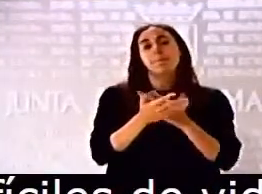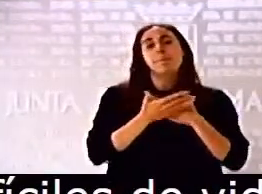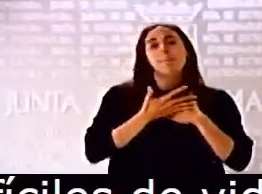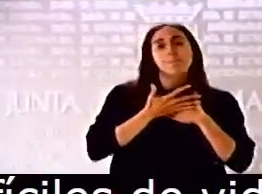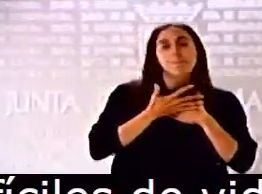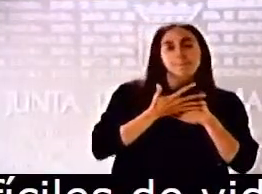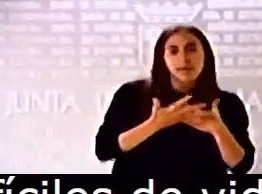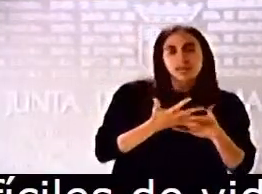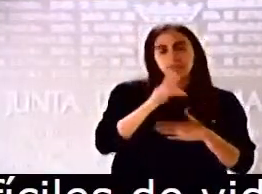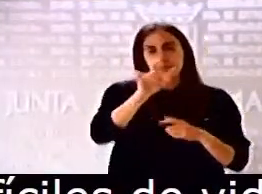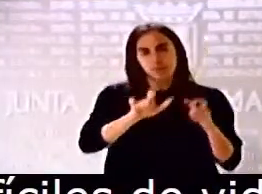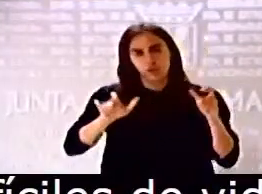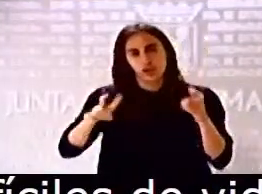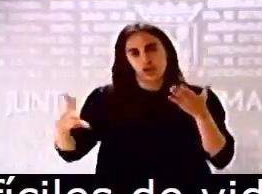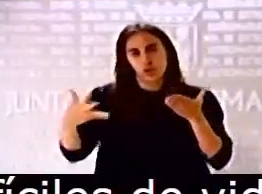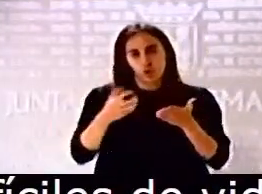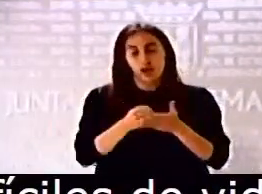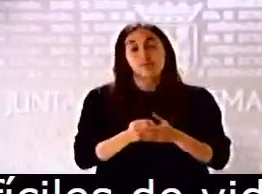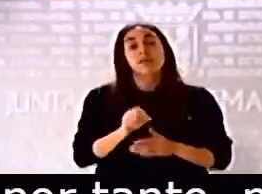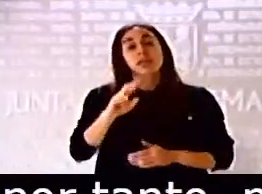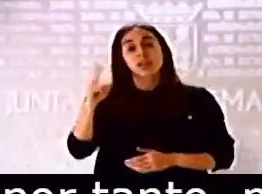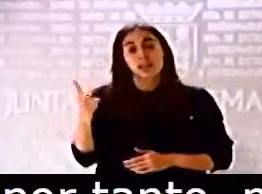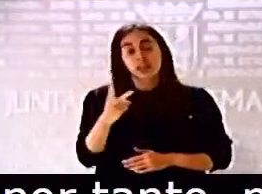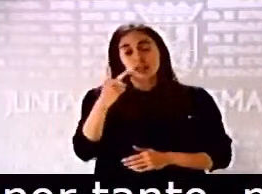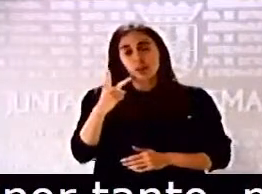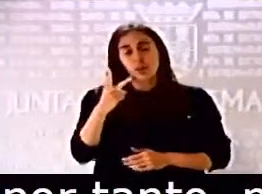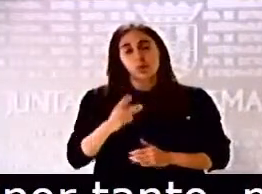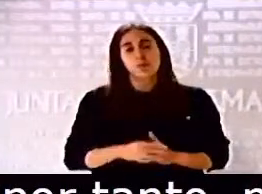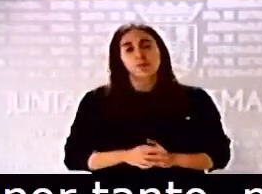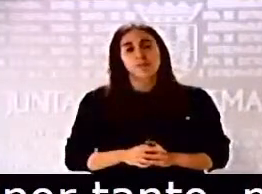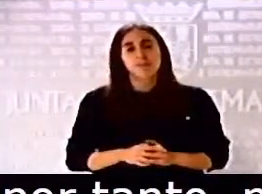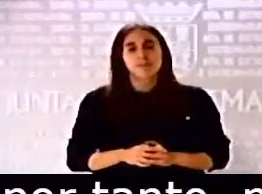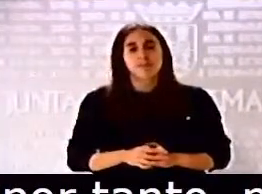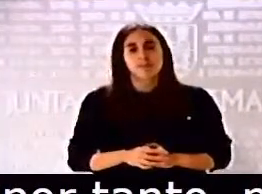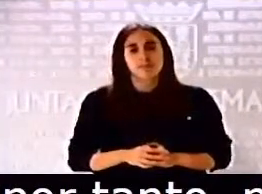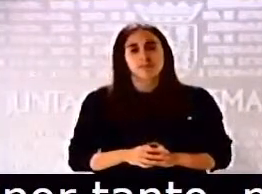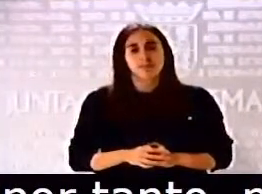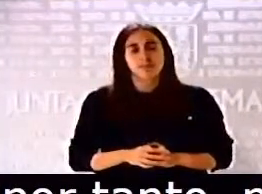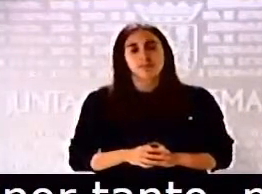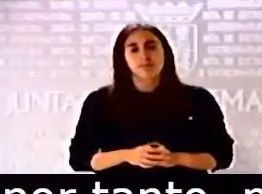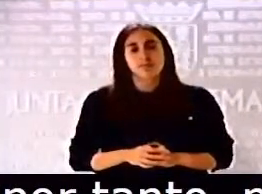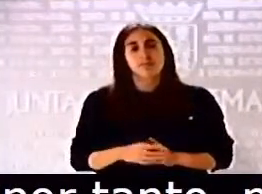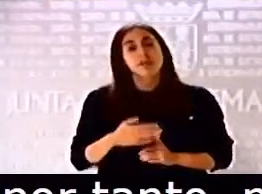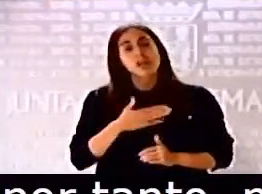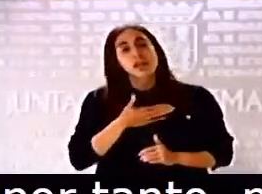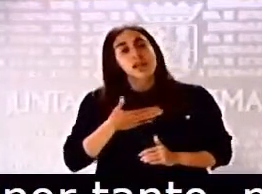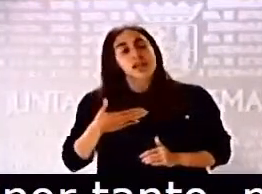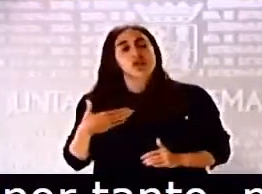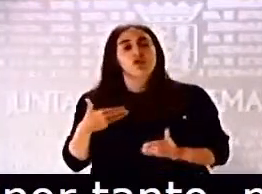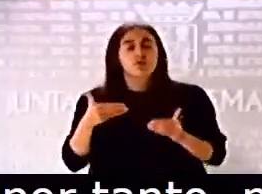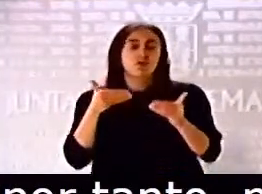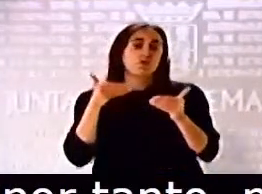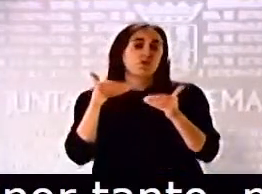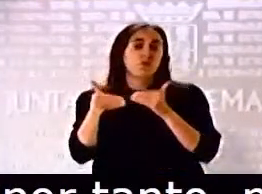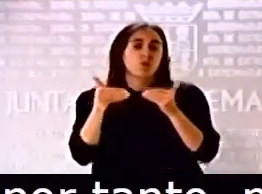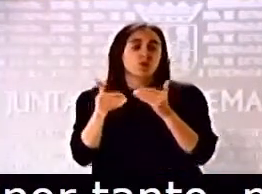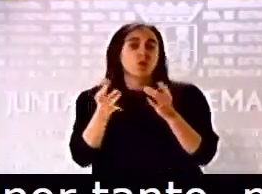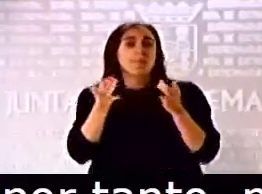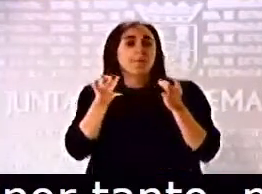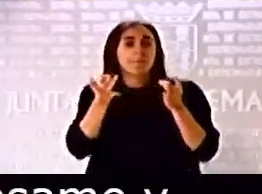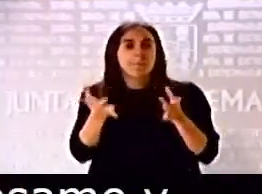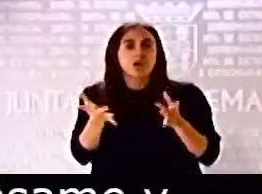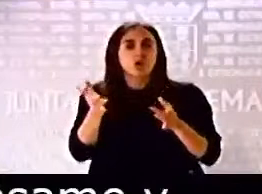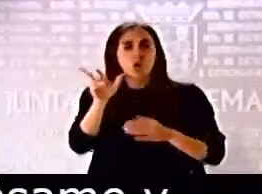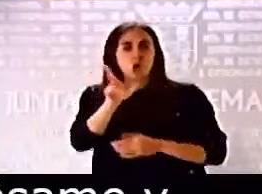personas. En segundo lugar, quiero desear una pronta y completa recuperación